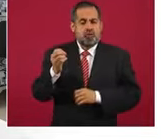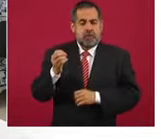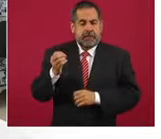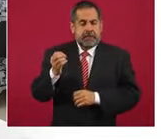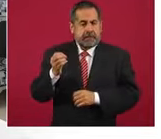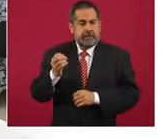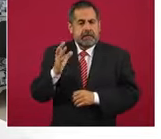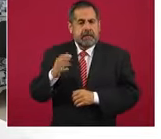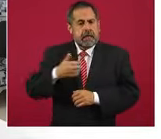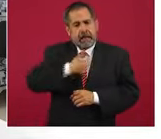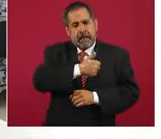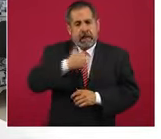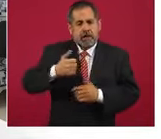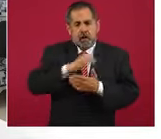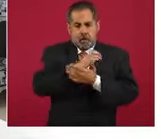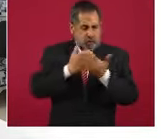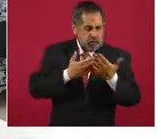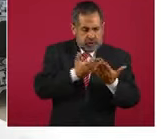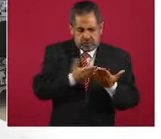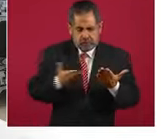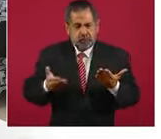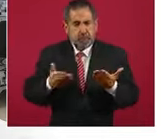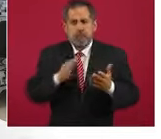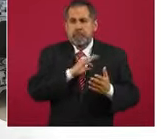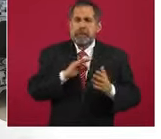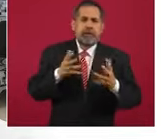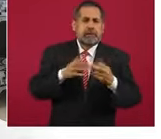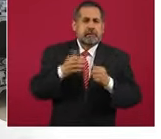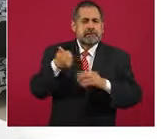cada licitación nos tardan entre